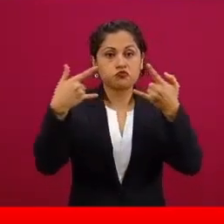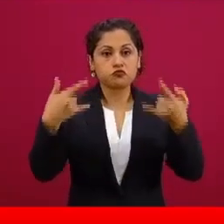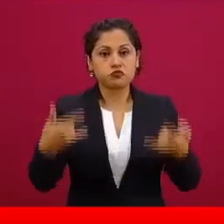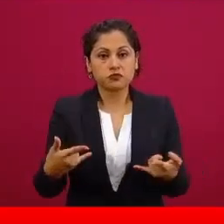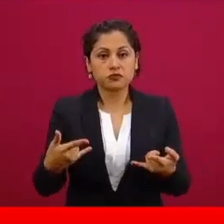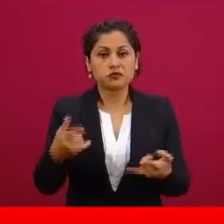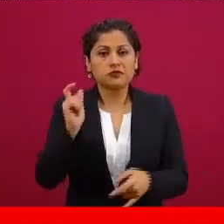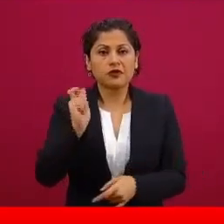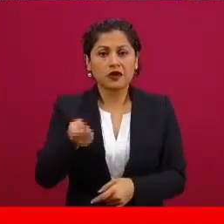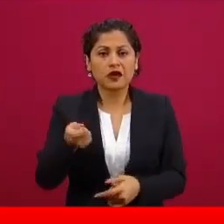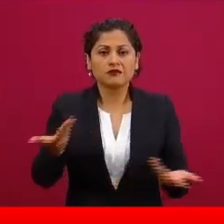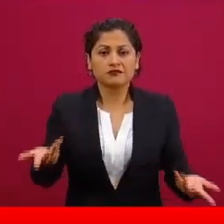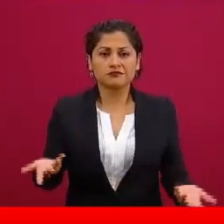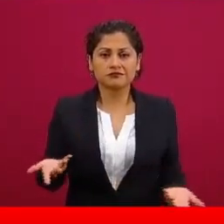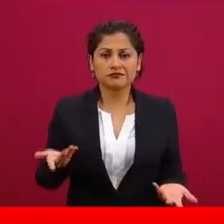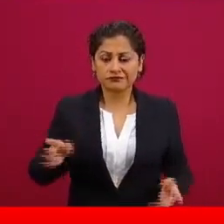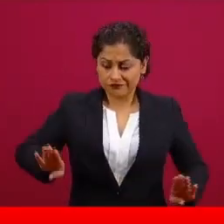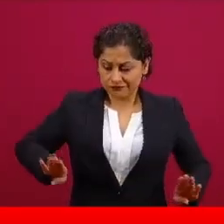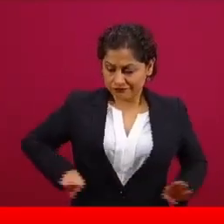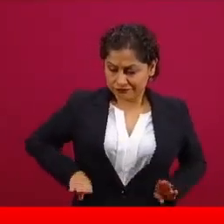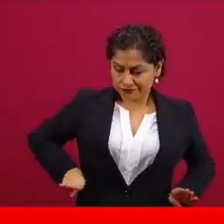Zarco,